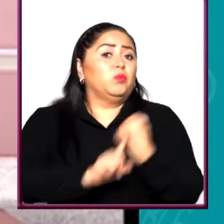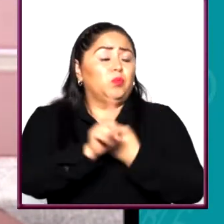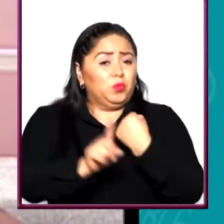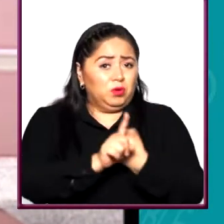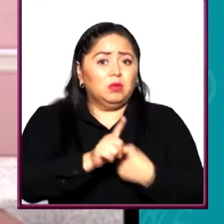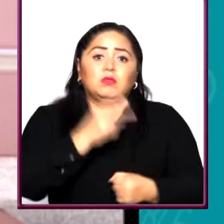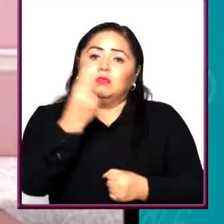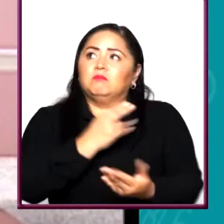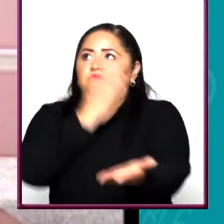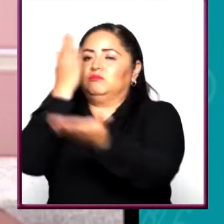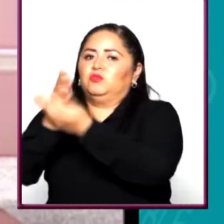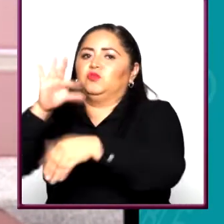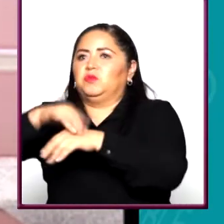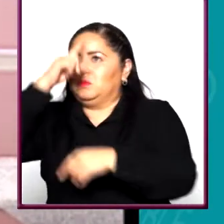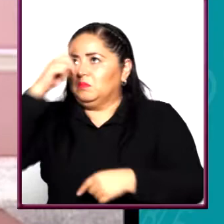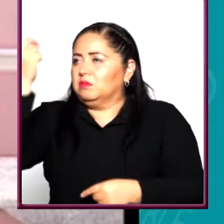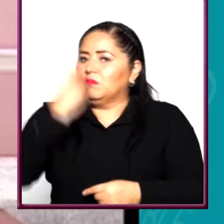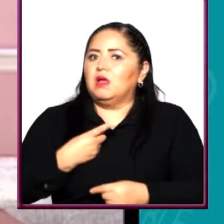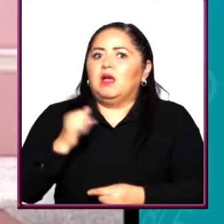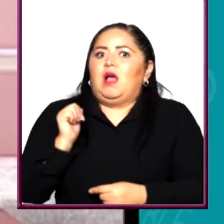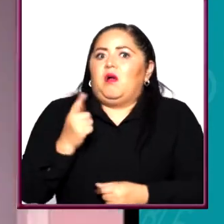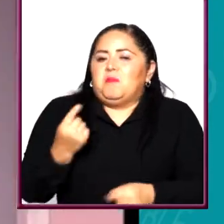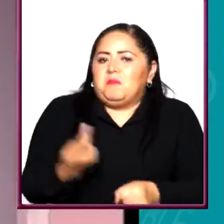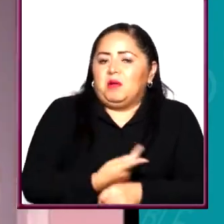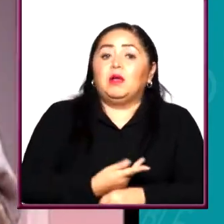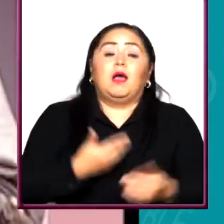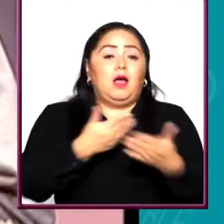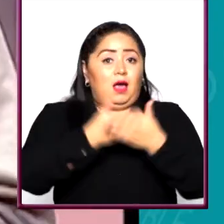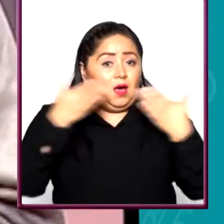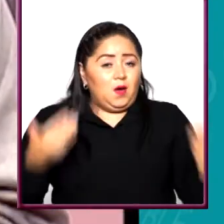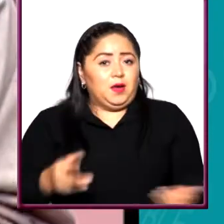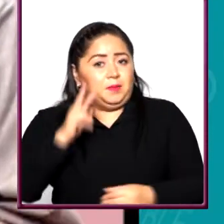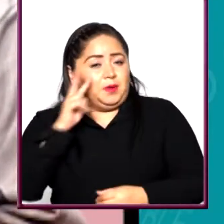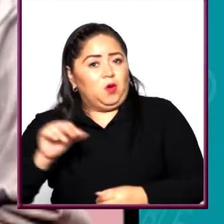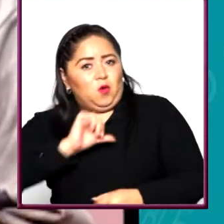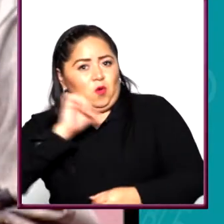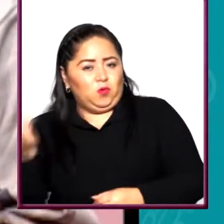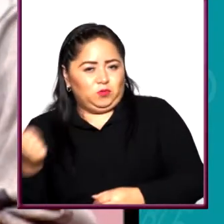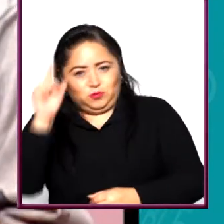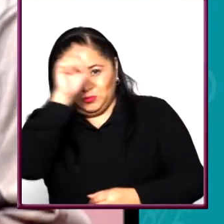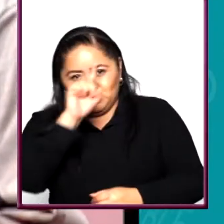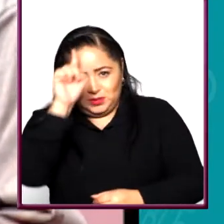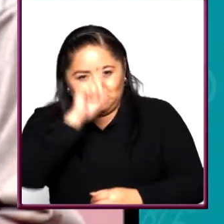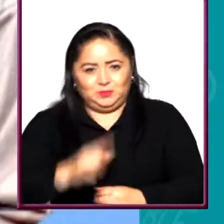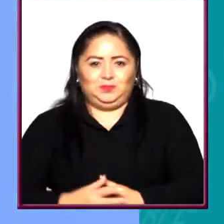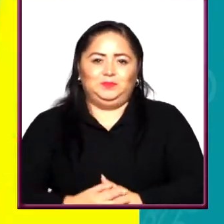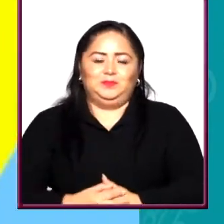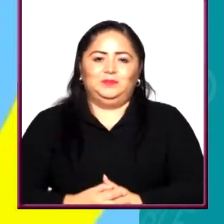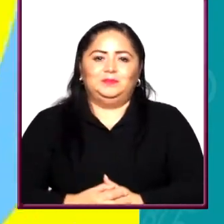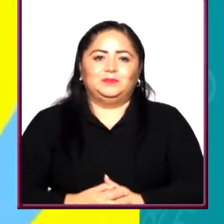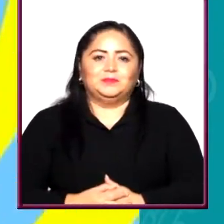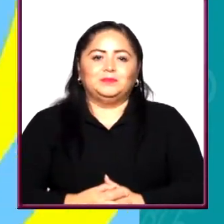problemas y acudir a mi doctor para que me diga qué onda. Ahora los dejo con los siguientes consejos.